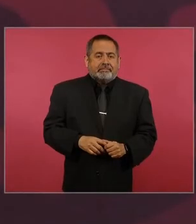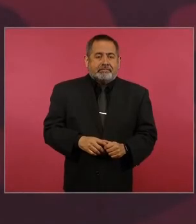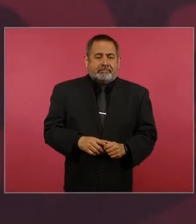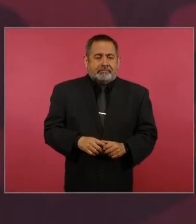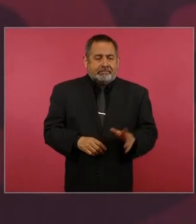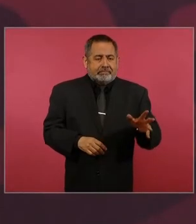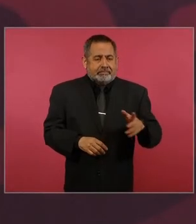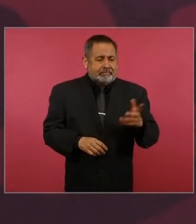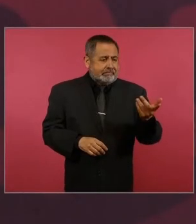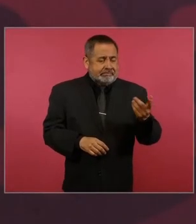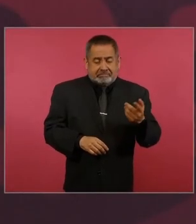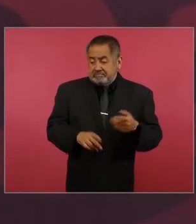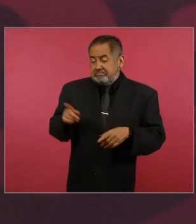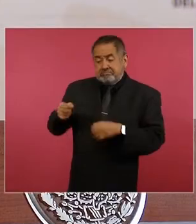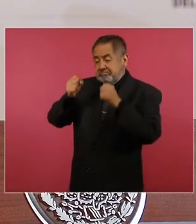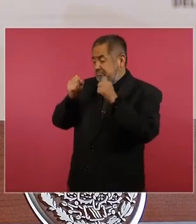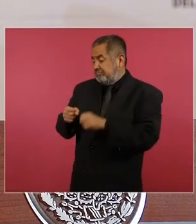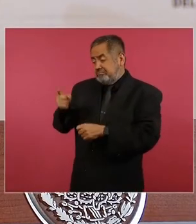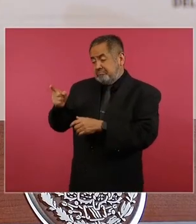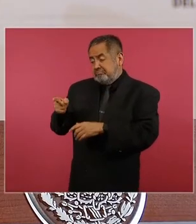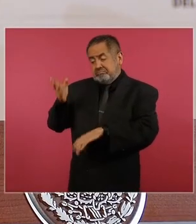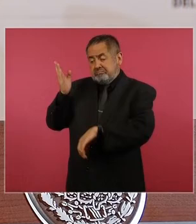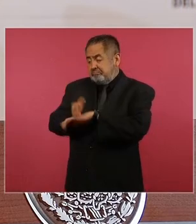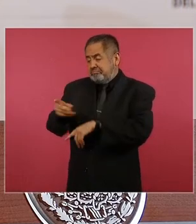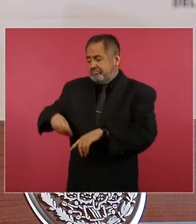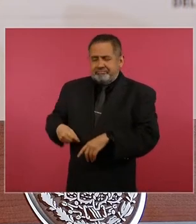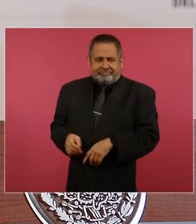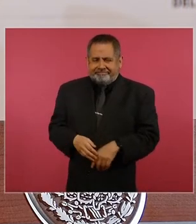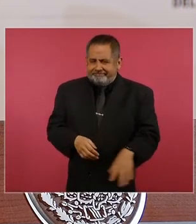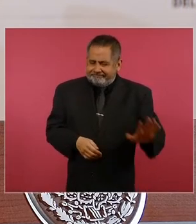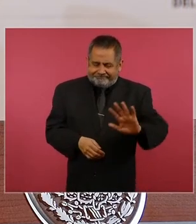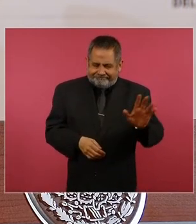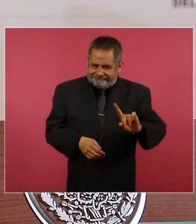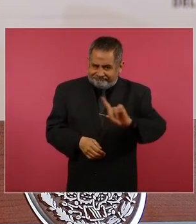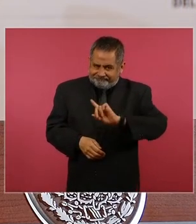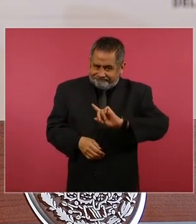estamos sentenciados. Pero